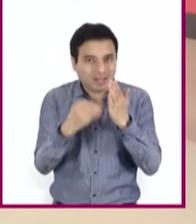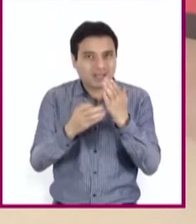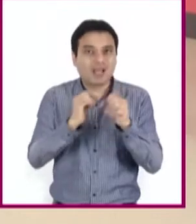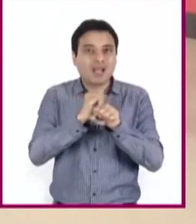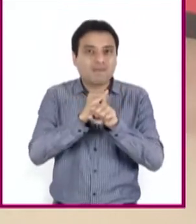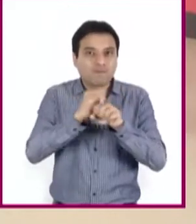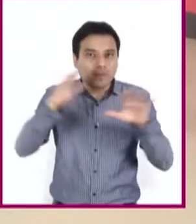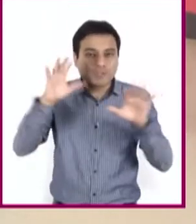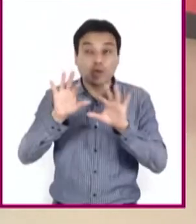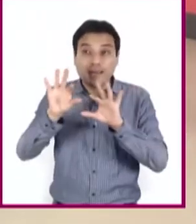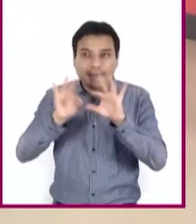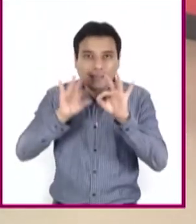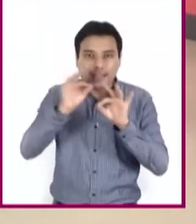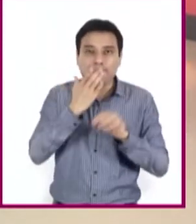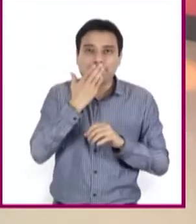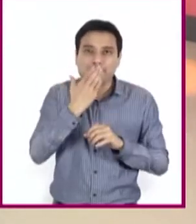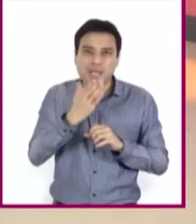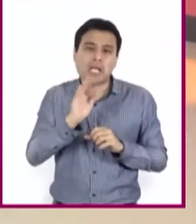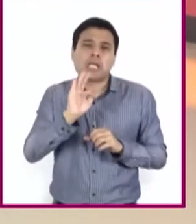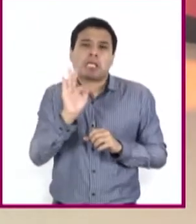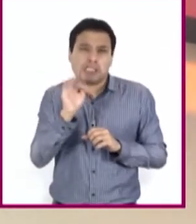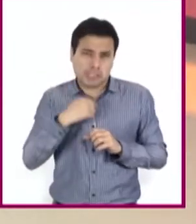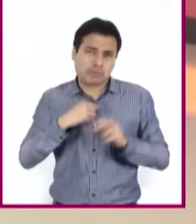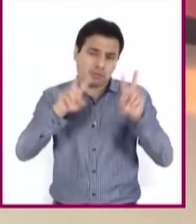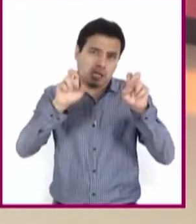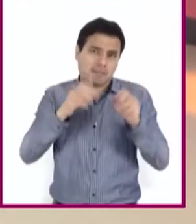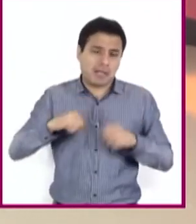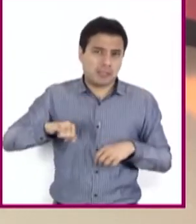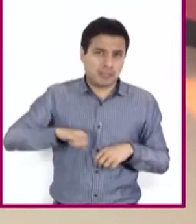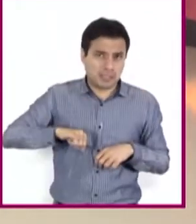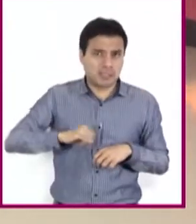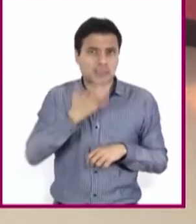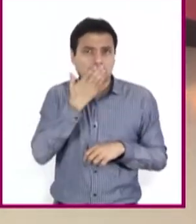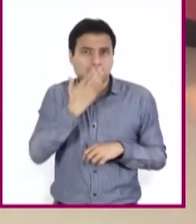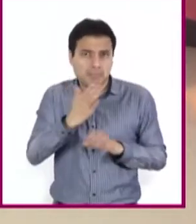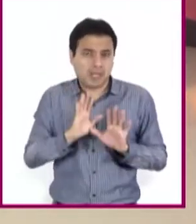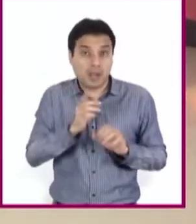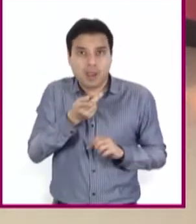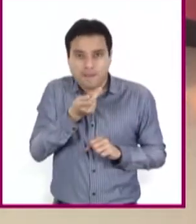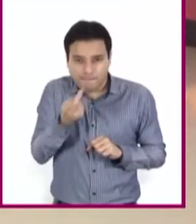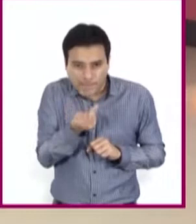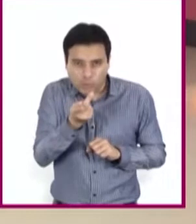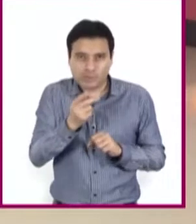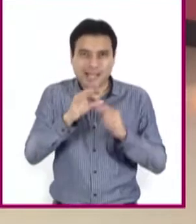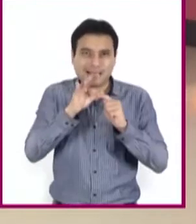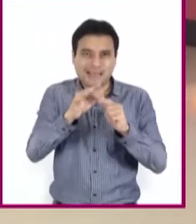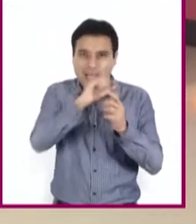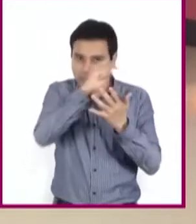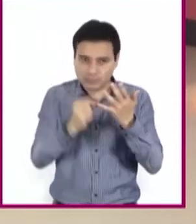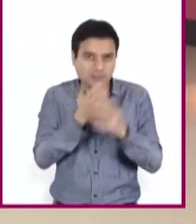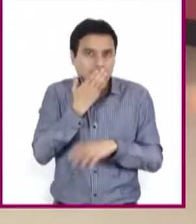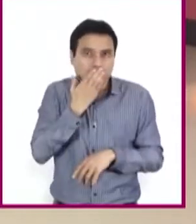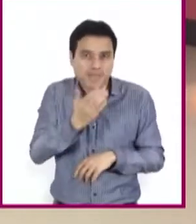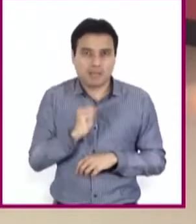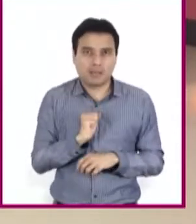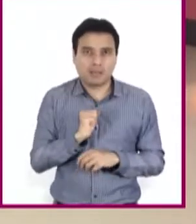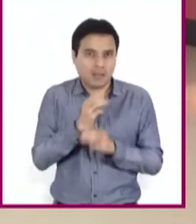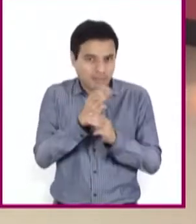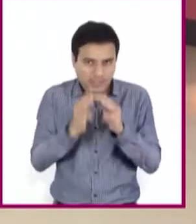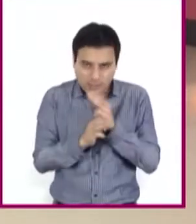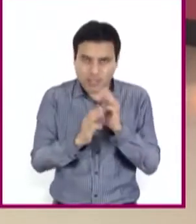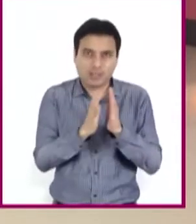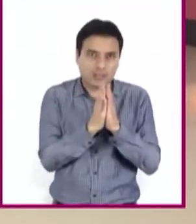Pueden haber elegido un tema interesante, planteado adecuadamente preguntas guía, elegido excelentes